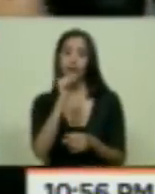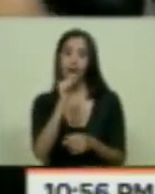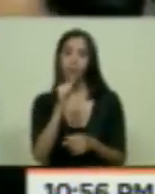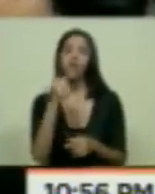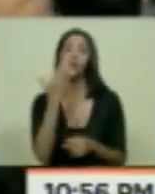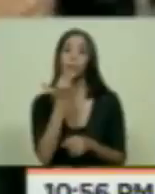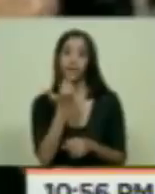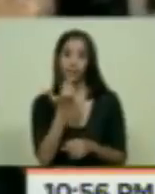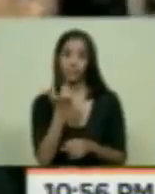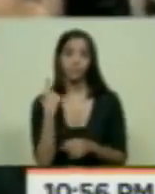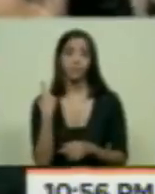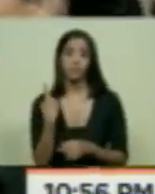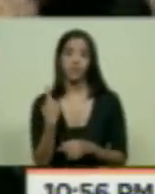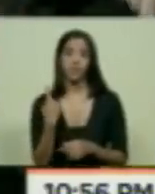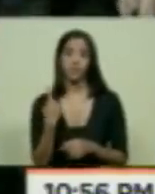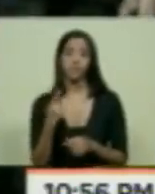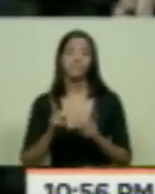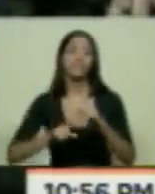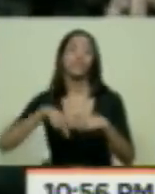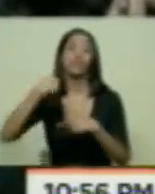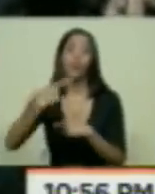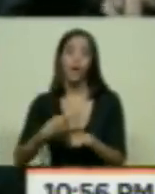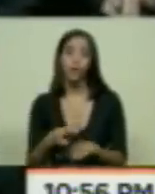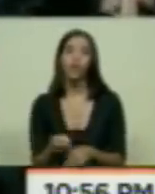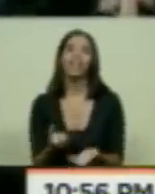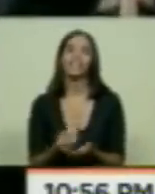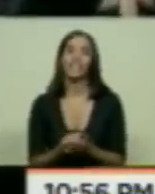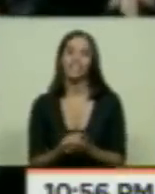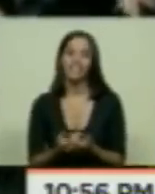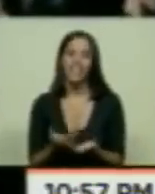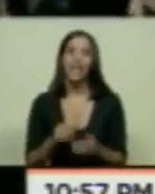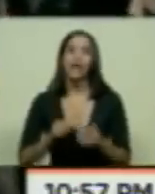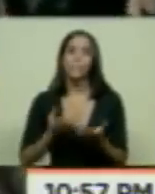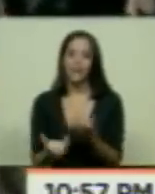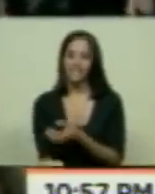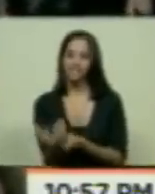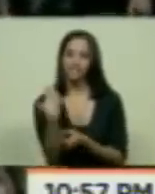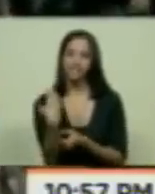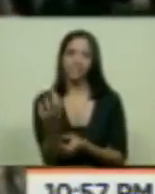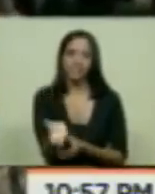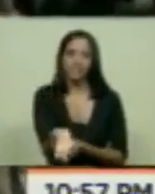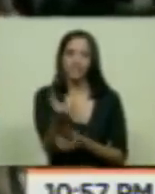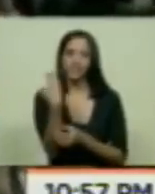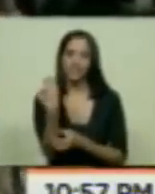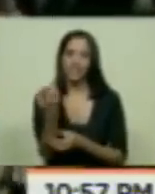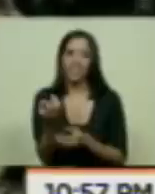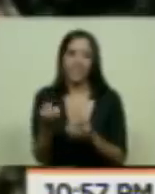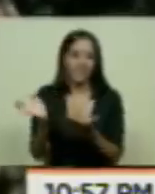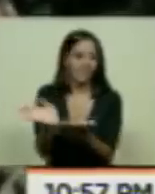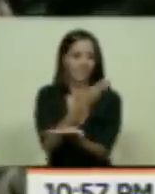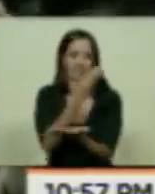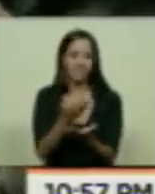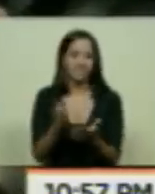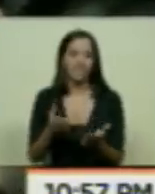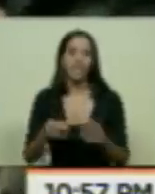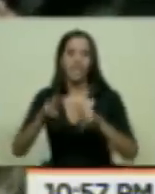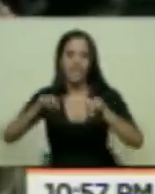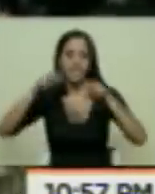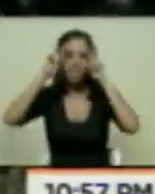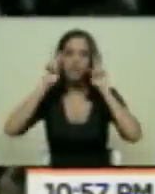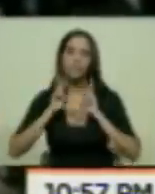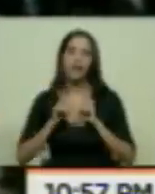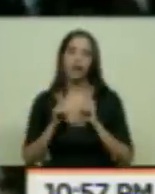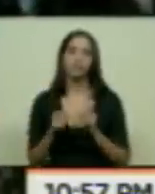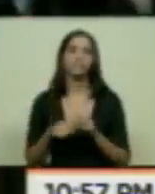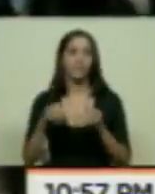comida. Y luego hay que mandar maquinaria porque las vías están destrozadas, el tema del agua. Bueno, la misma comisión que